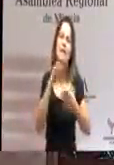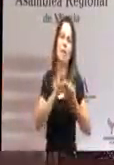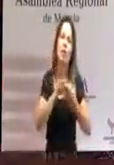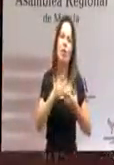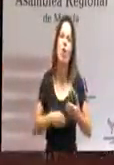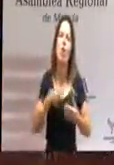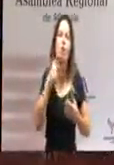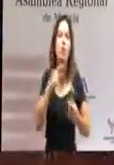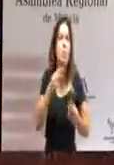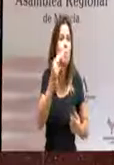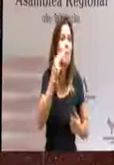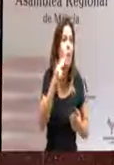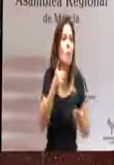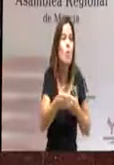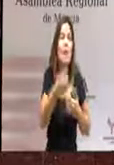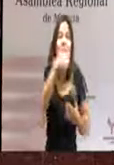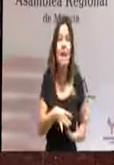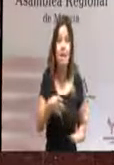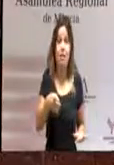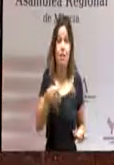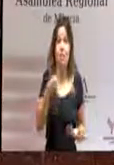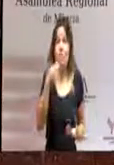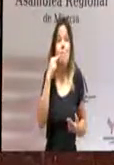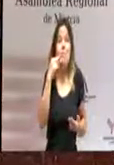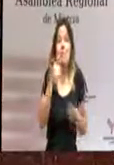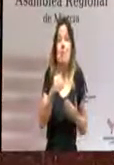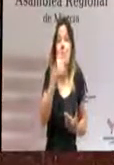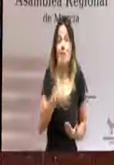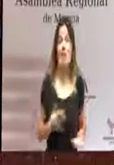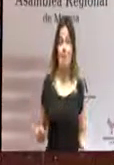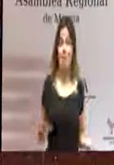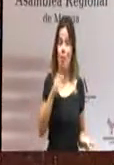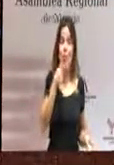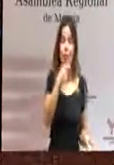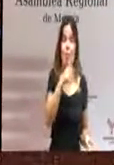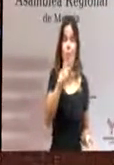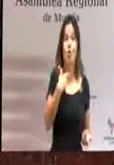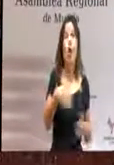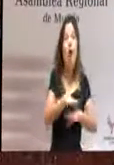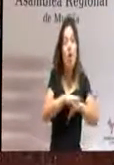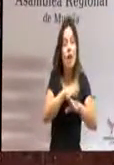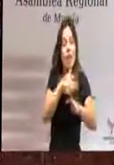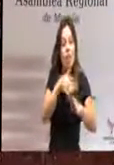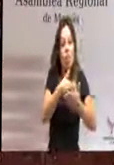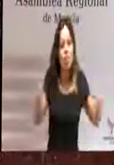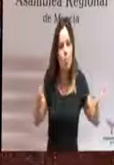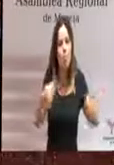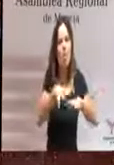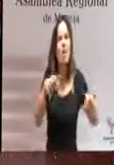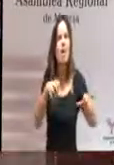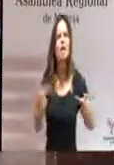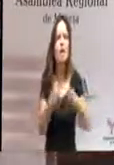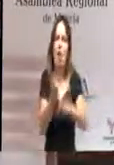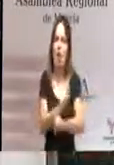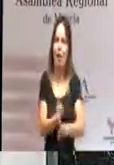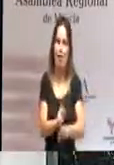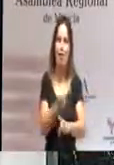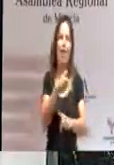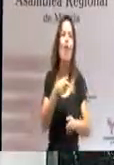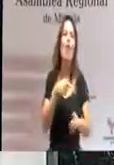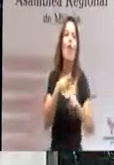miedo? Dígalo. Diga a quién tiene miedo, porque no está gobernando para la mayoría social, señor presidente. No está gobernando para la